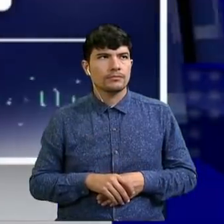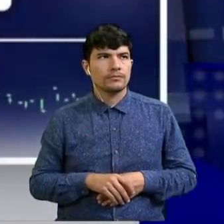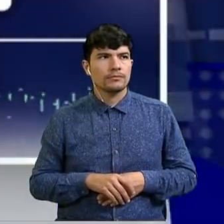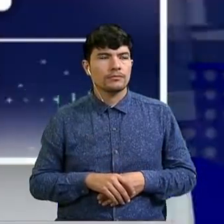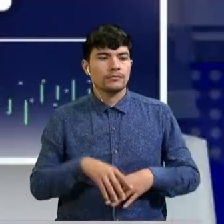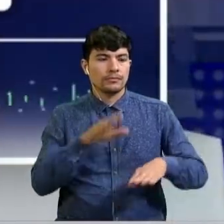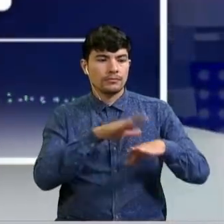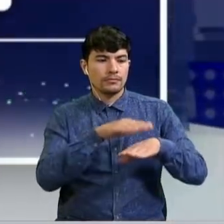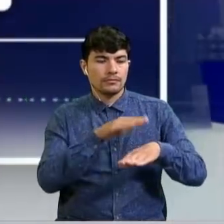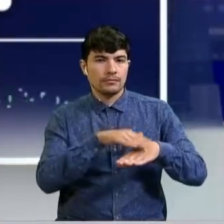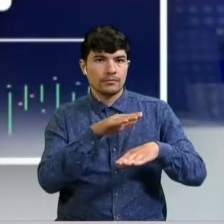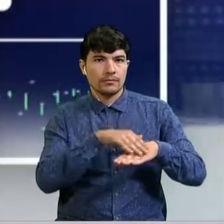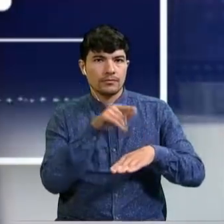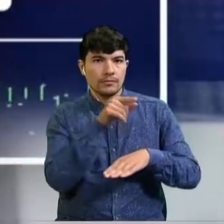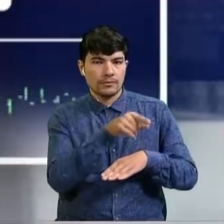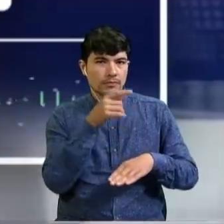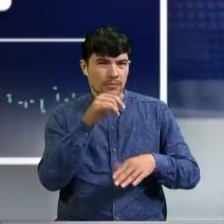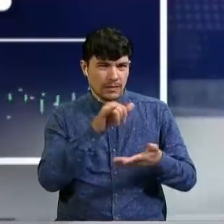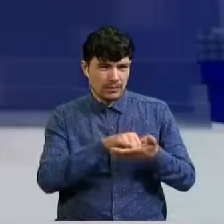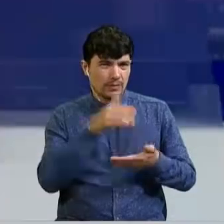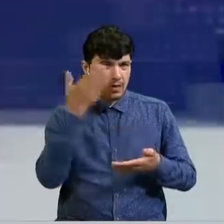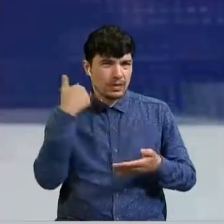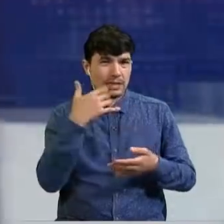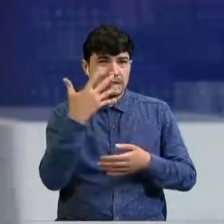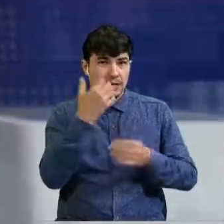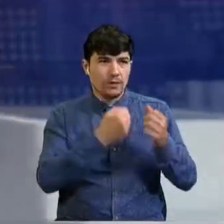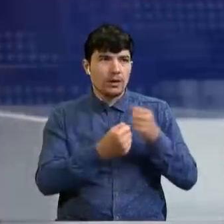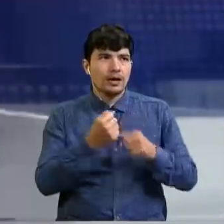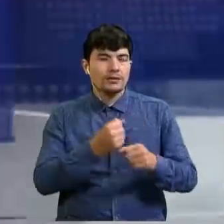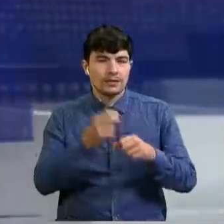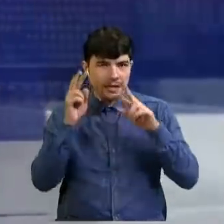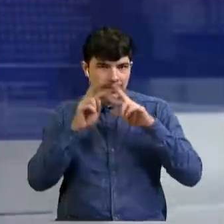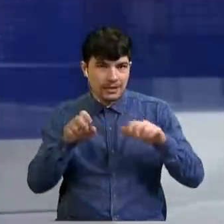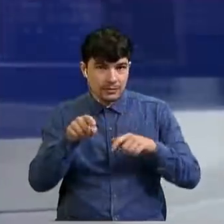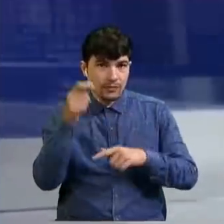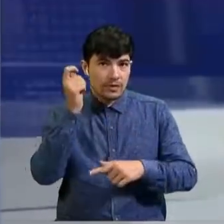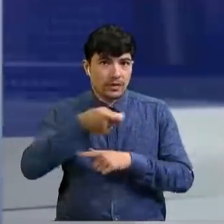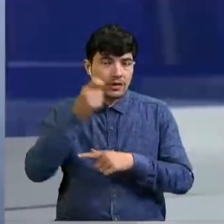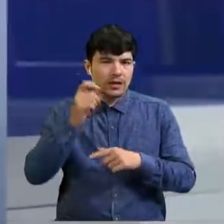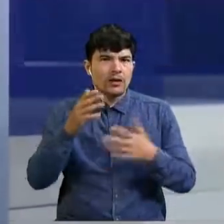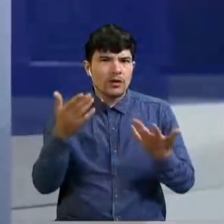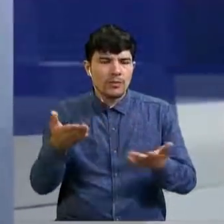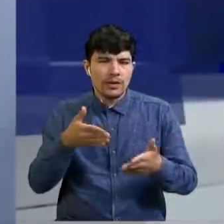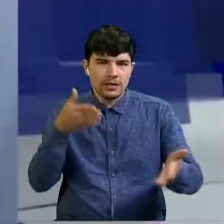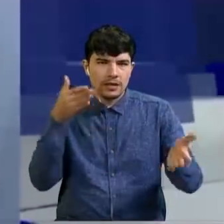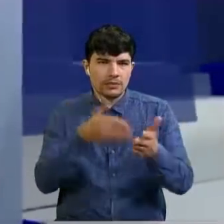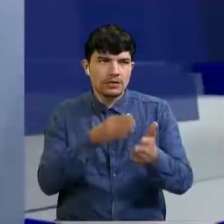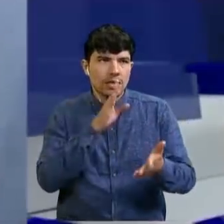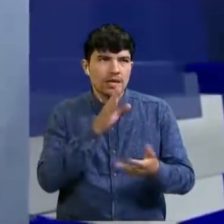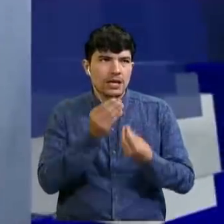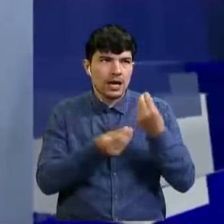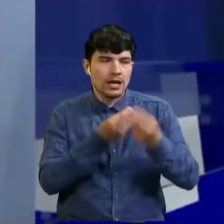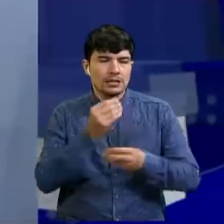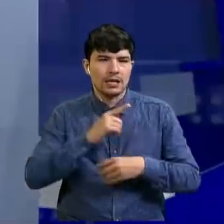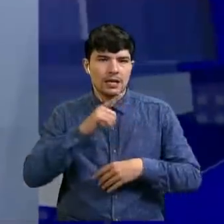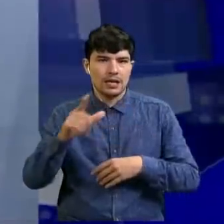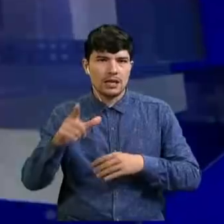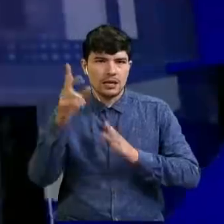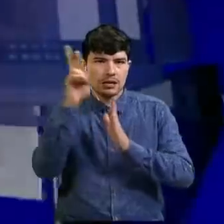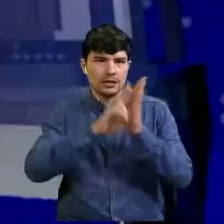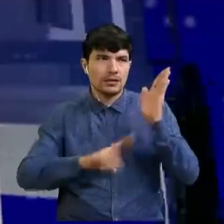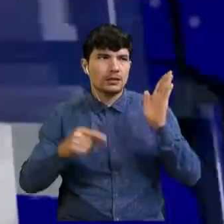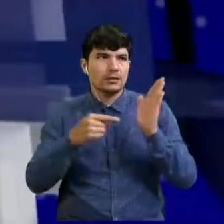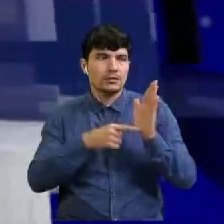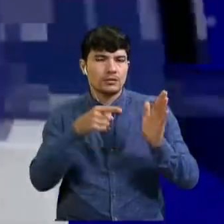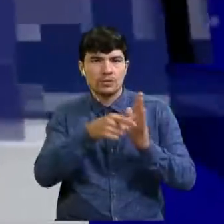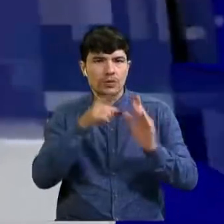El perfil del Carlito de hace 5 años, hágame el favor. La investigación de la Fiscalía se dio a través de la denuncia hecha por líderes de la revocatoria ante la